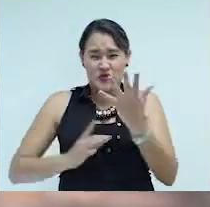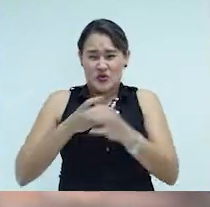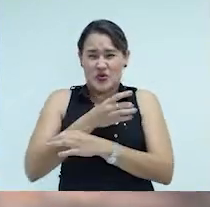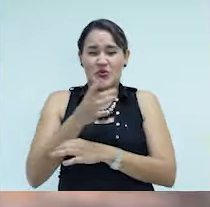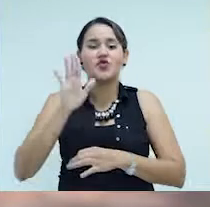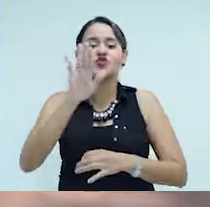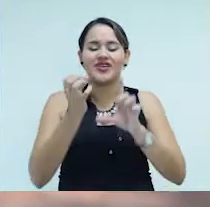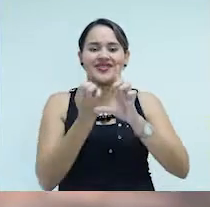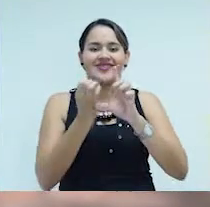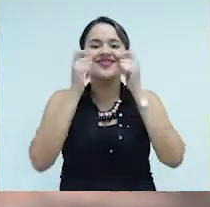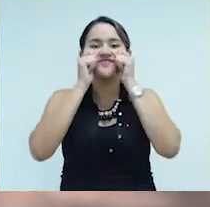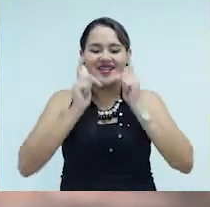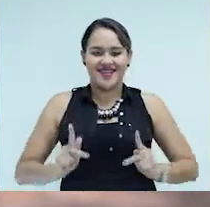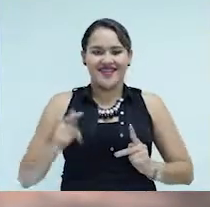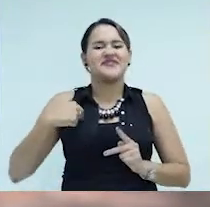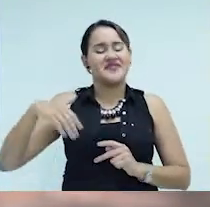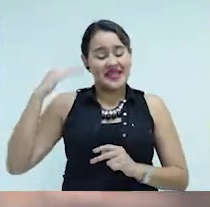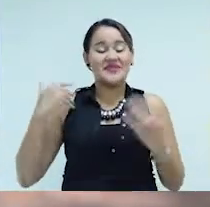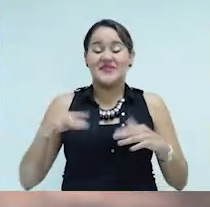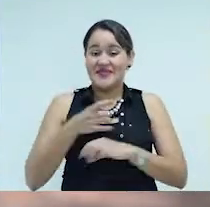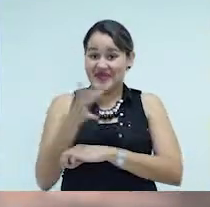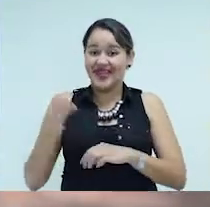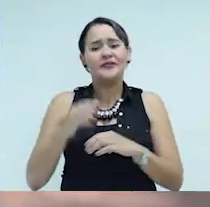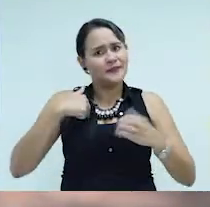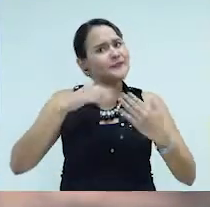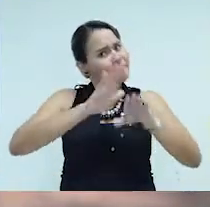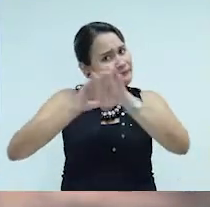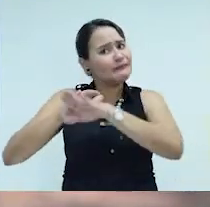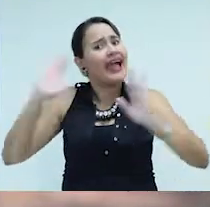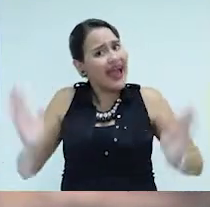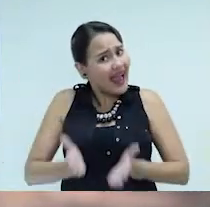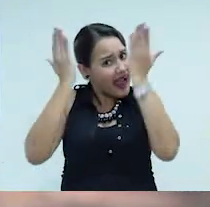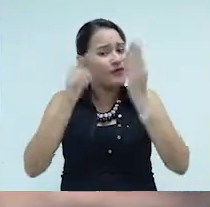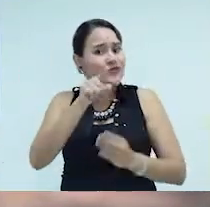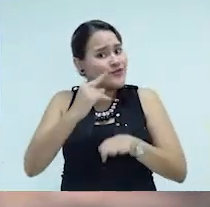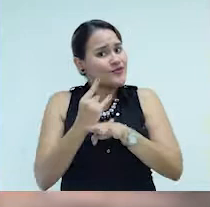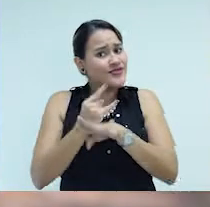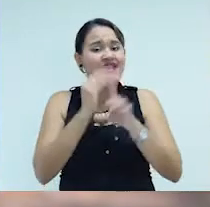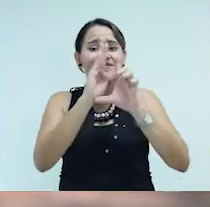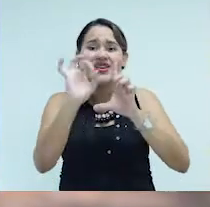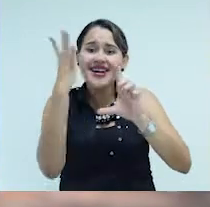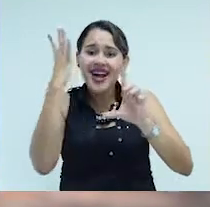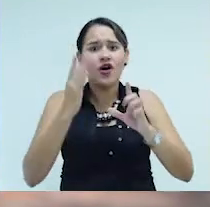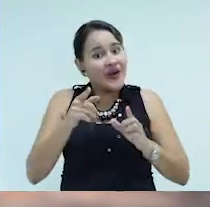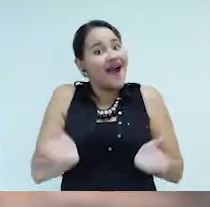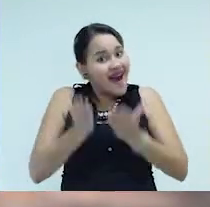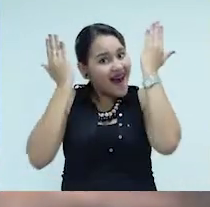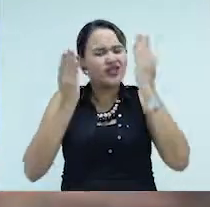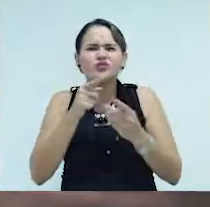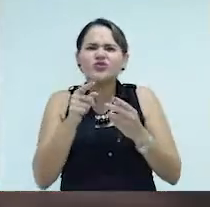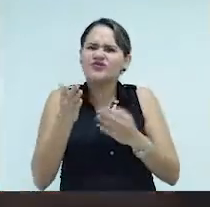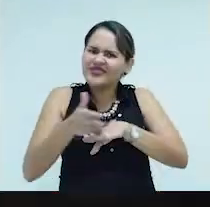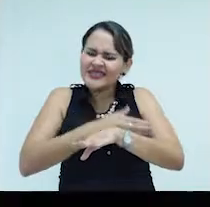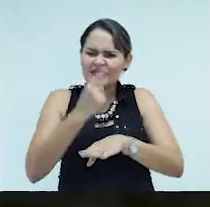de licenciaturas en humanidades. Los invito a que utilicen las plataformas que está ofreciendo la Universidad del Magdalena y se preparen de la mejor manera para